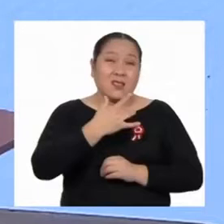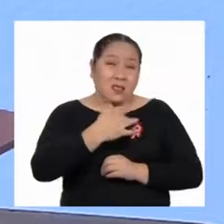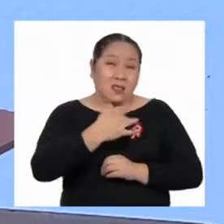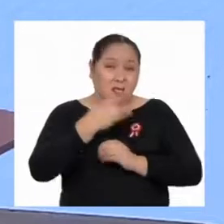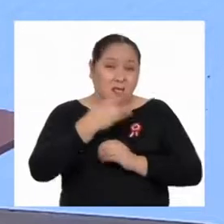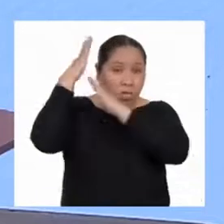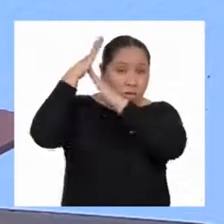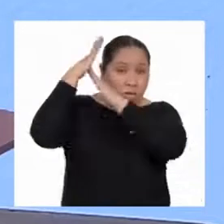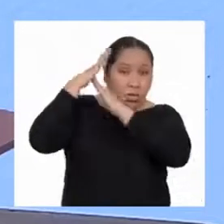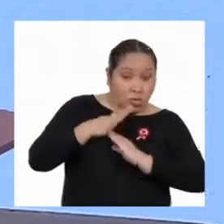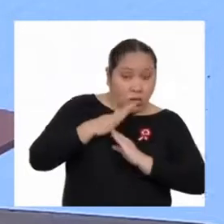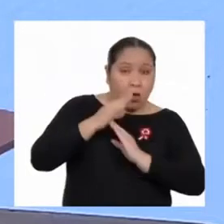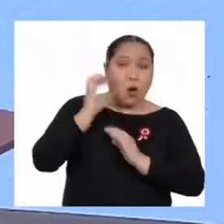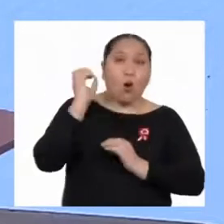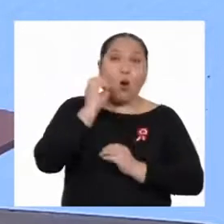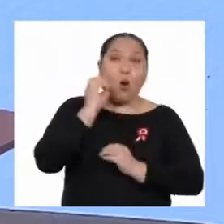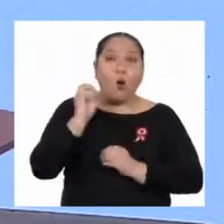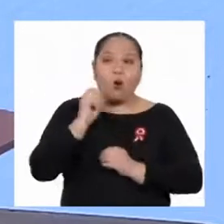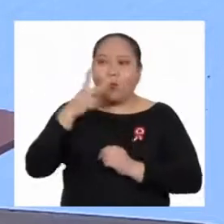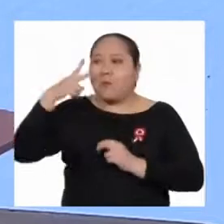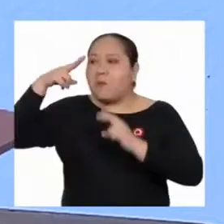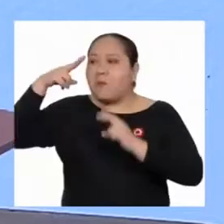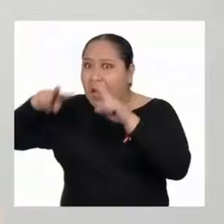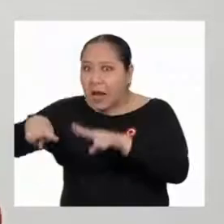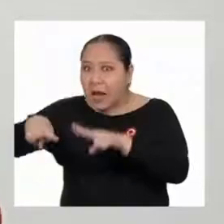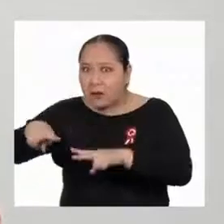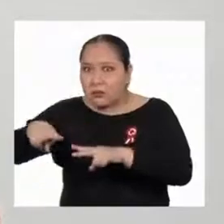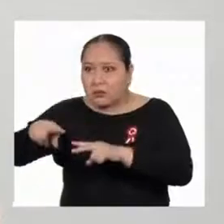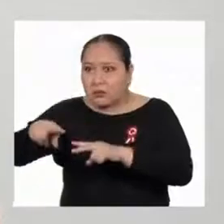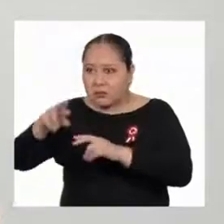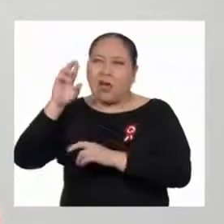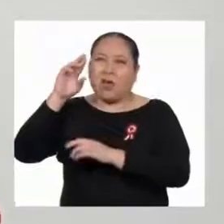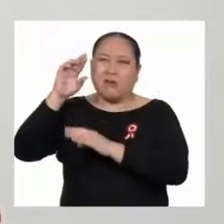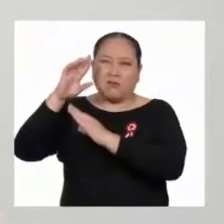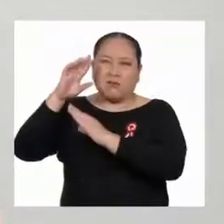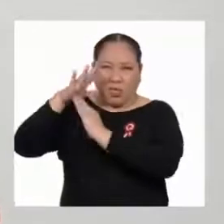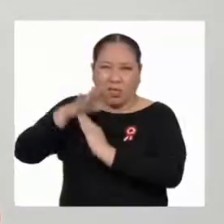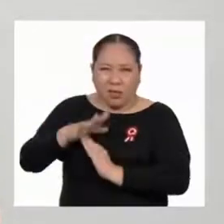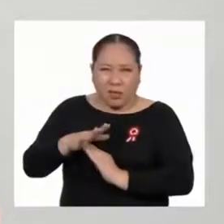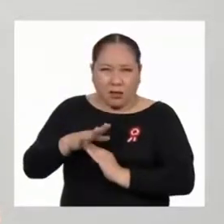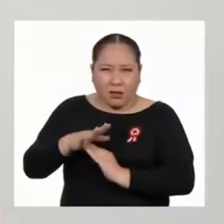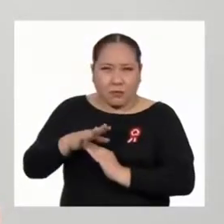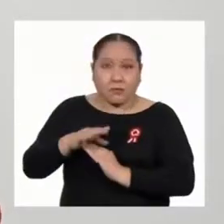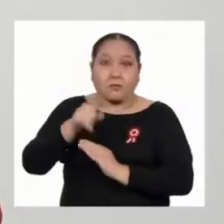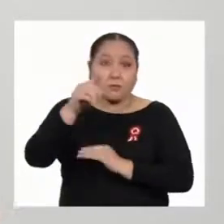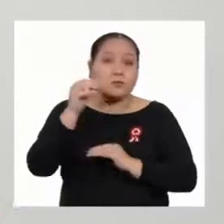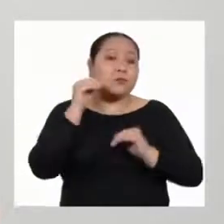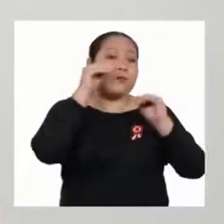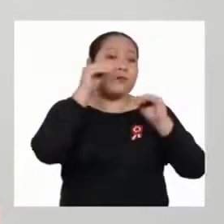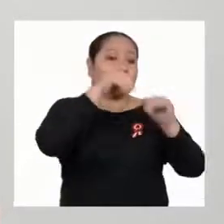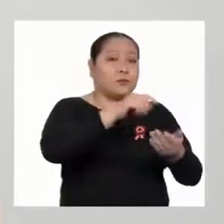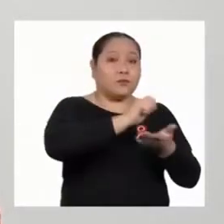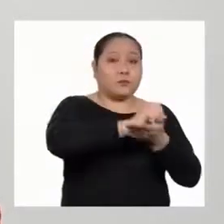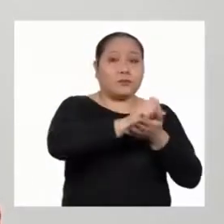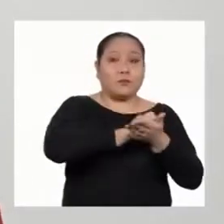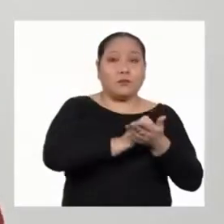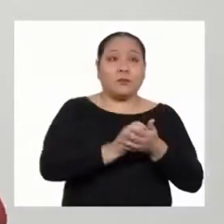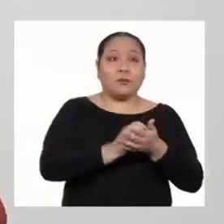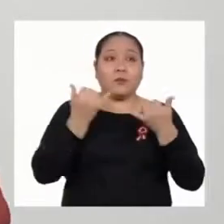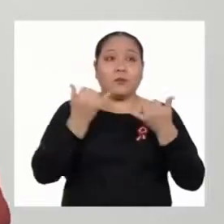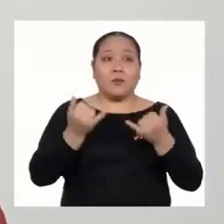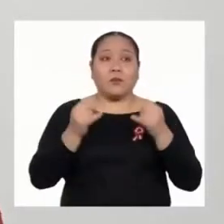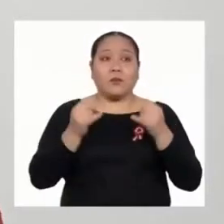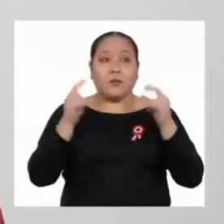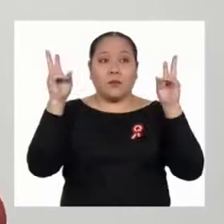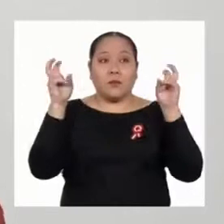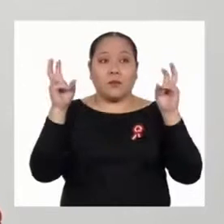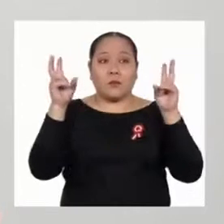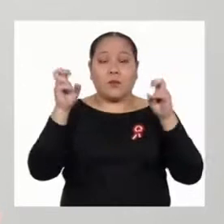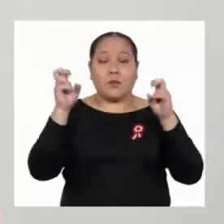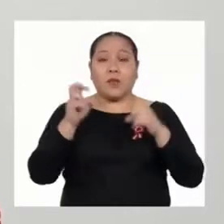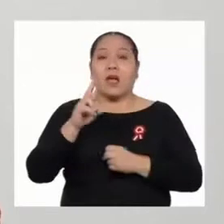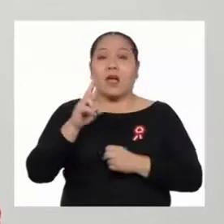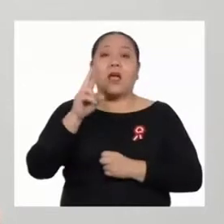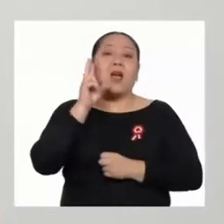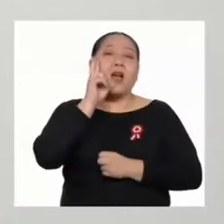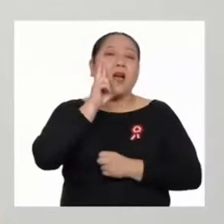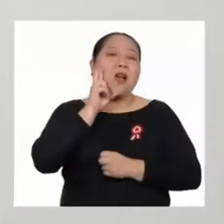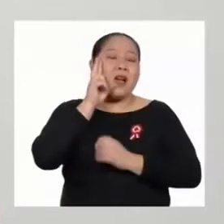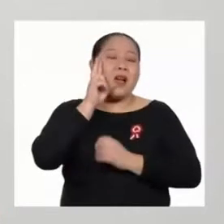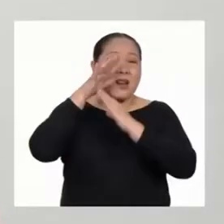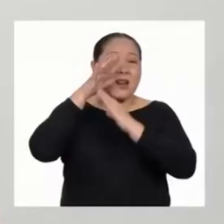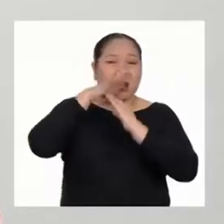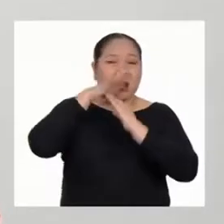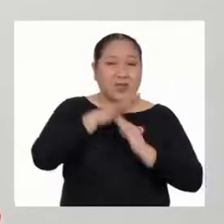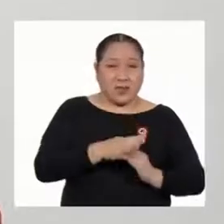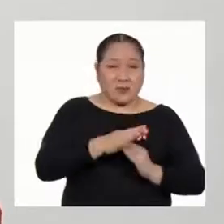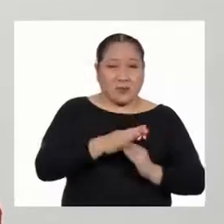de racismo, reportemos. Sí, el texto que vamos a leer hoy, titulado El racismo afecta la confianza